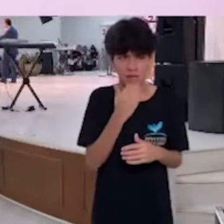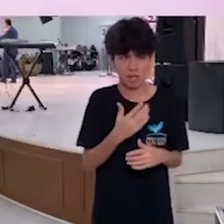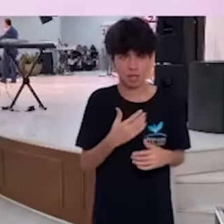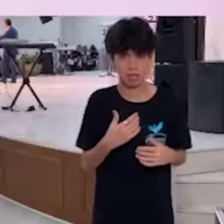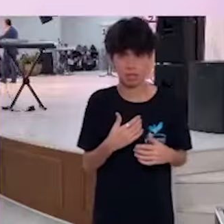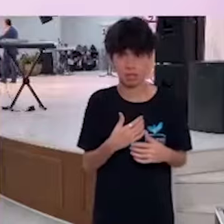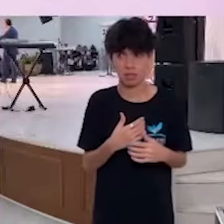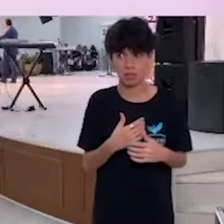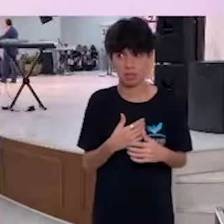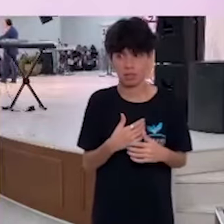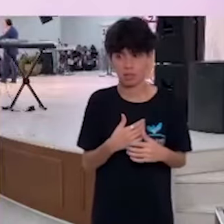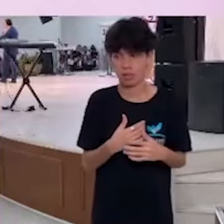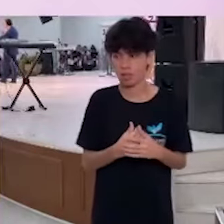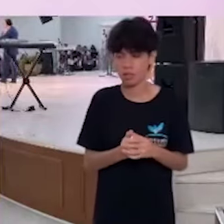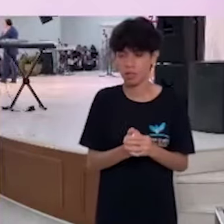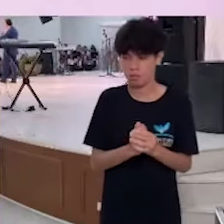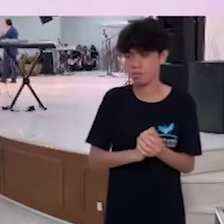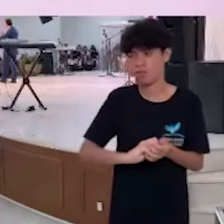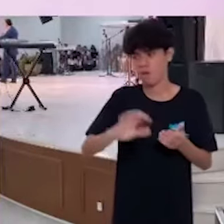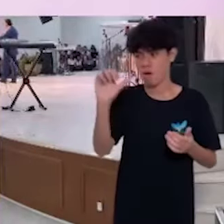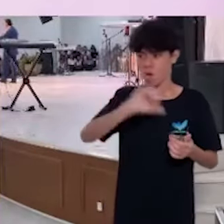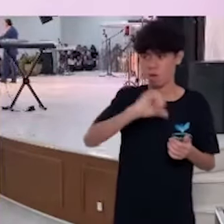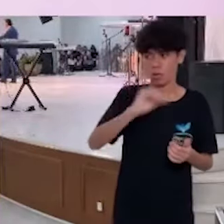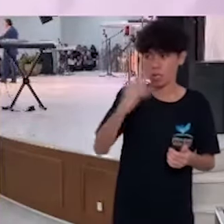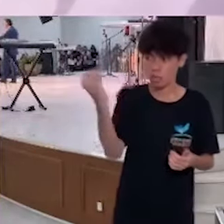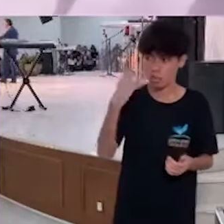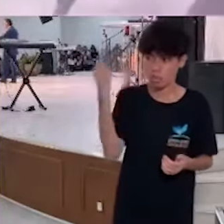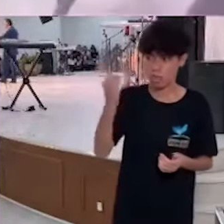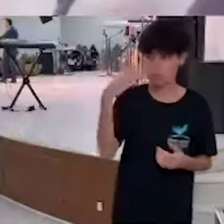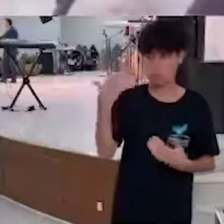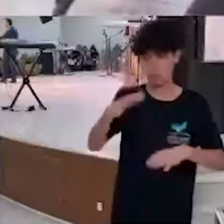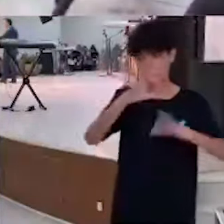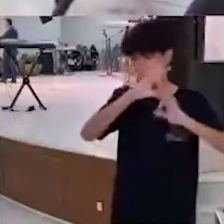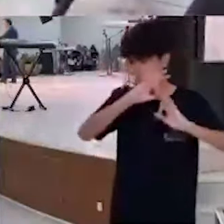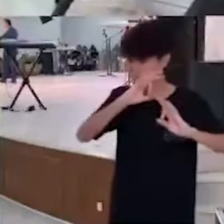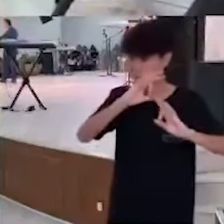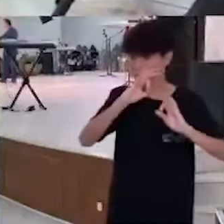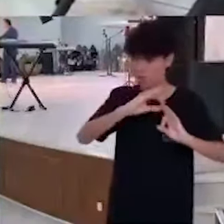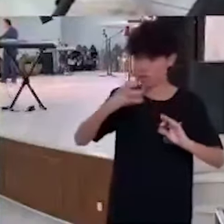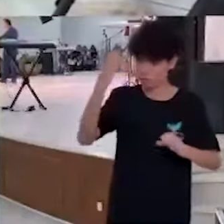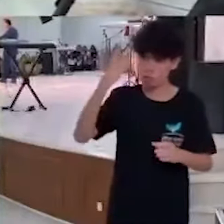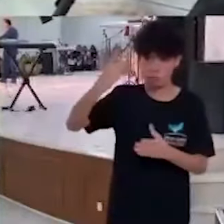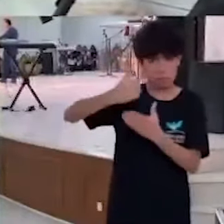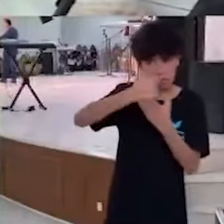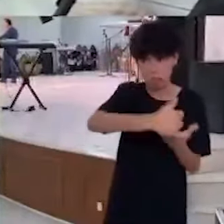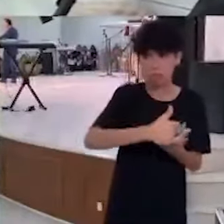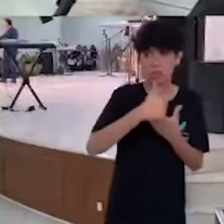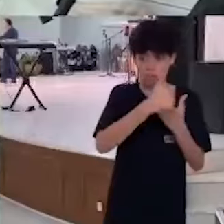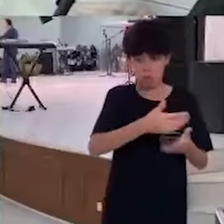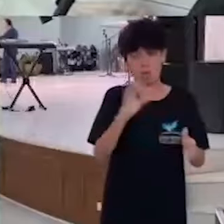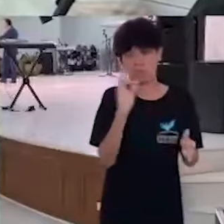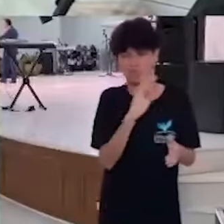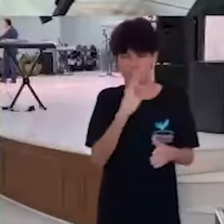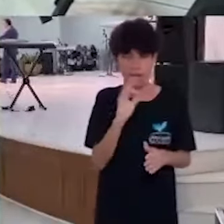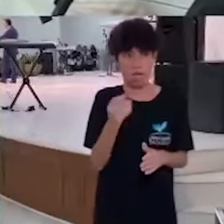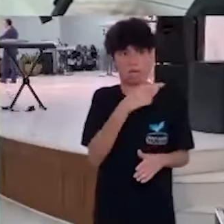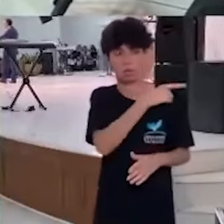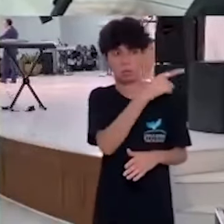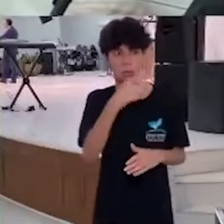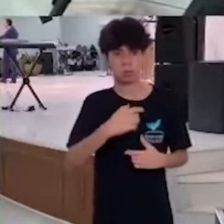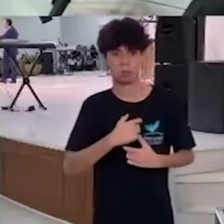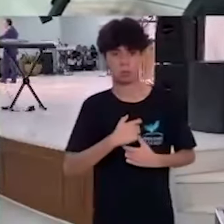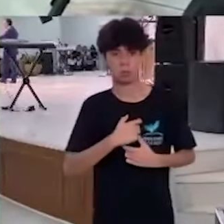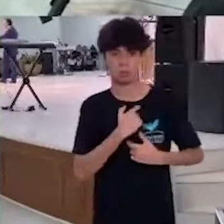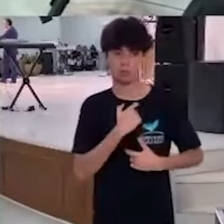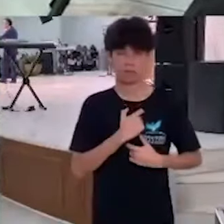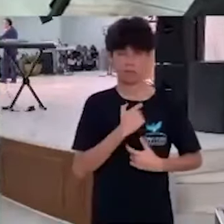Señor. Te puede decir tu esposa. Mi amor, Qué guapo te veías con esa corbata